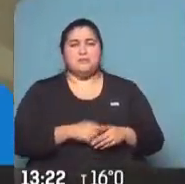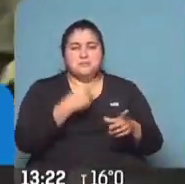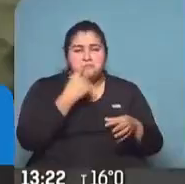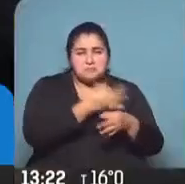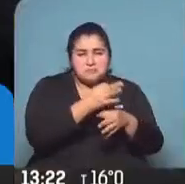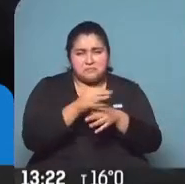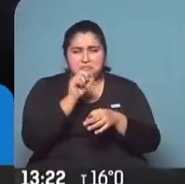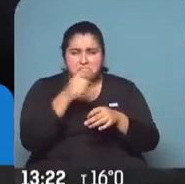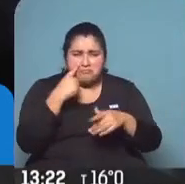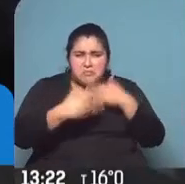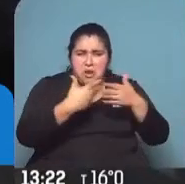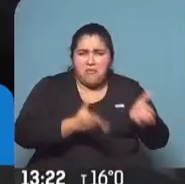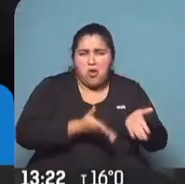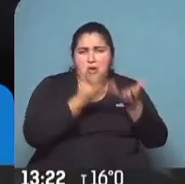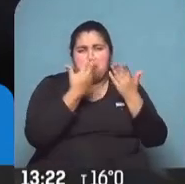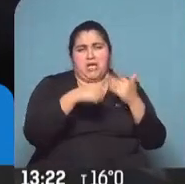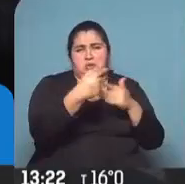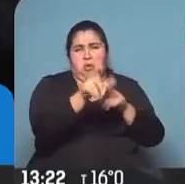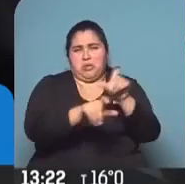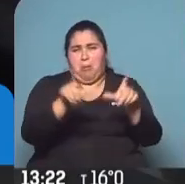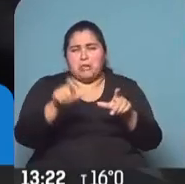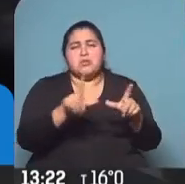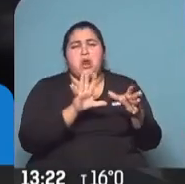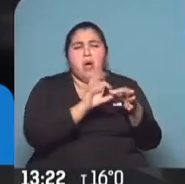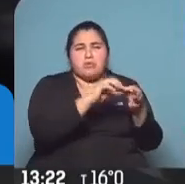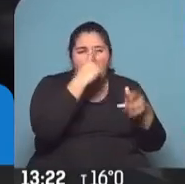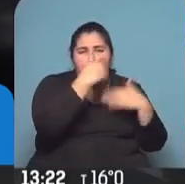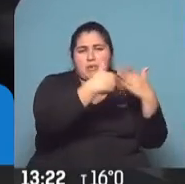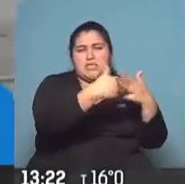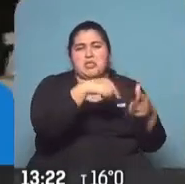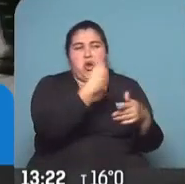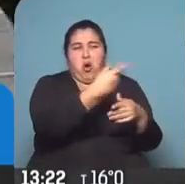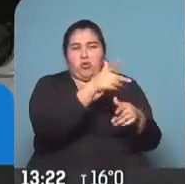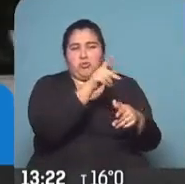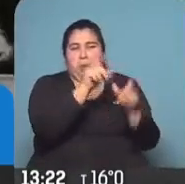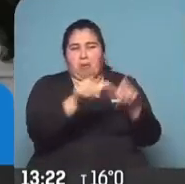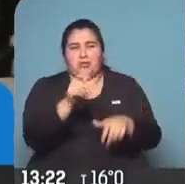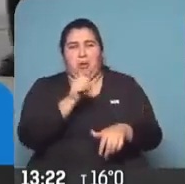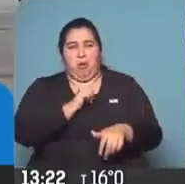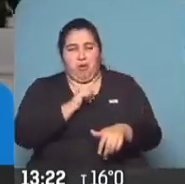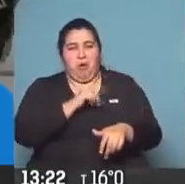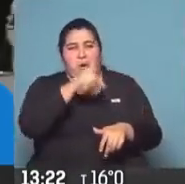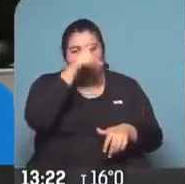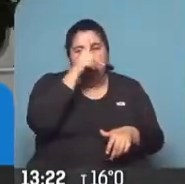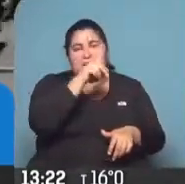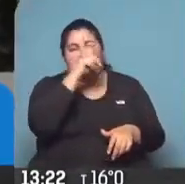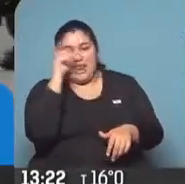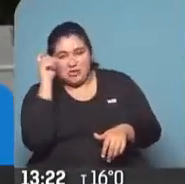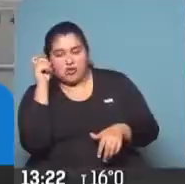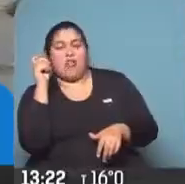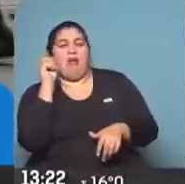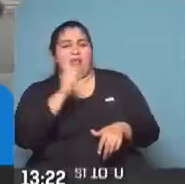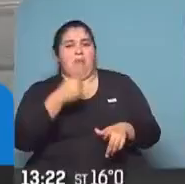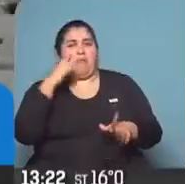y formar a otros integrantes de fuerzas de seguridad y policiales nacionales y